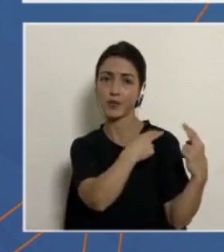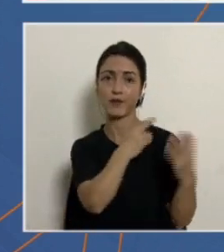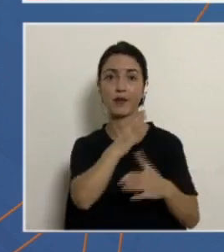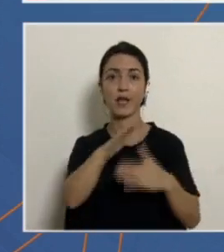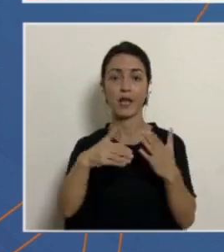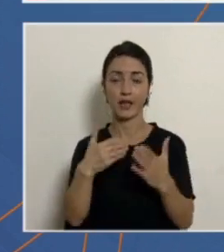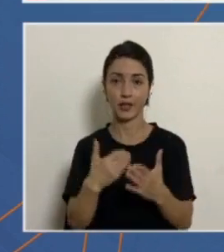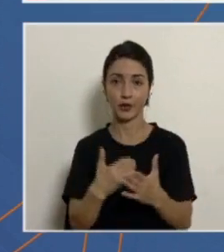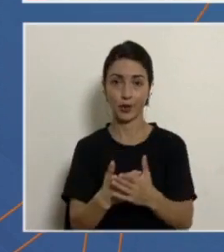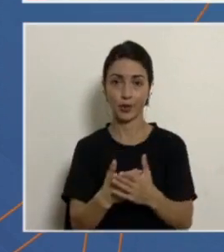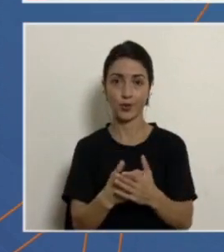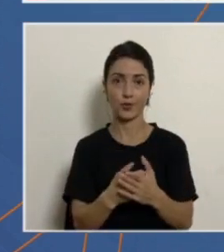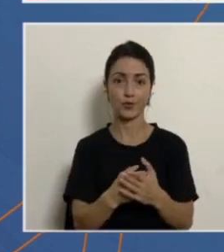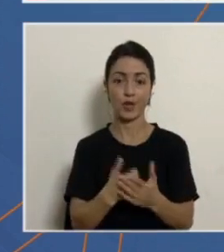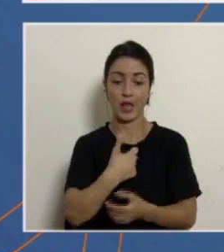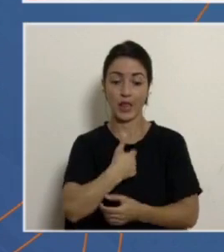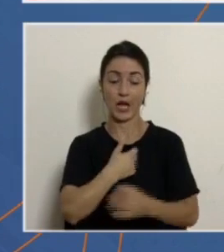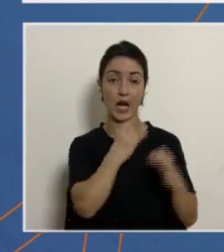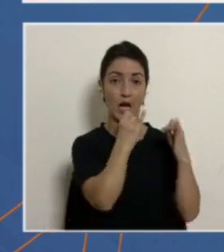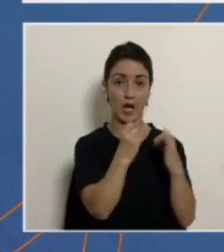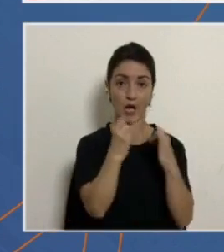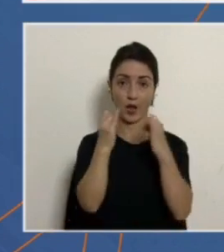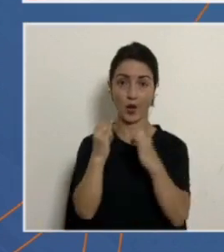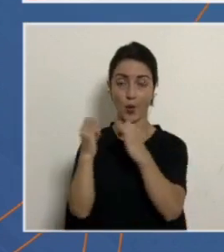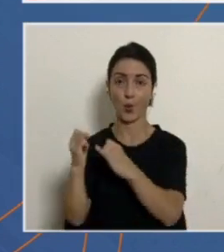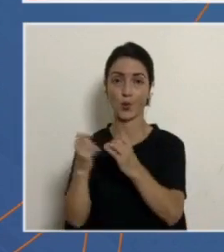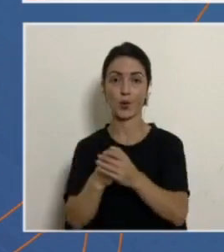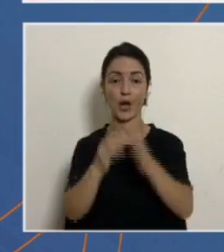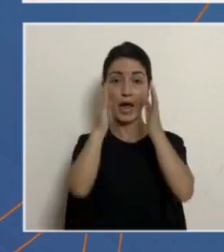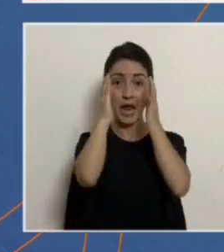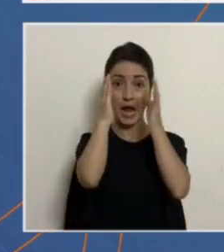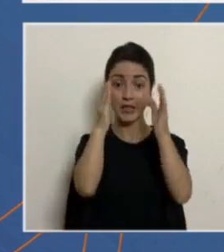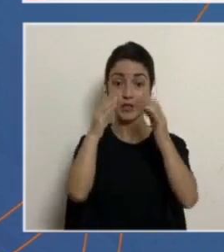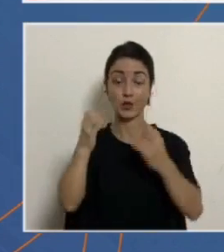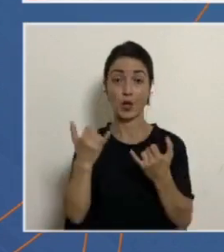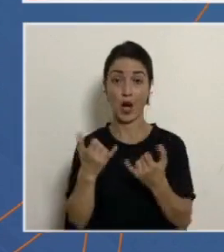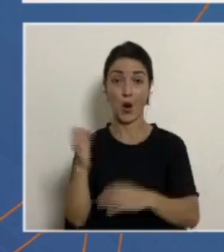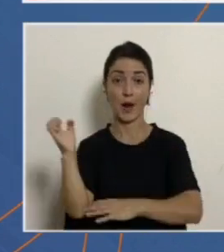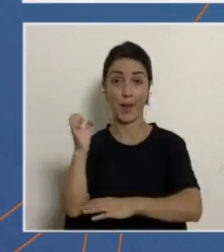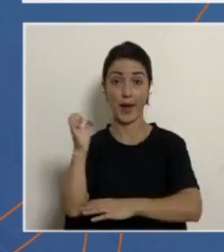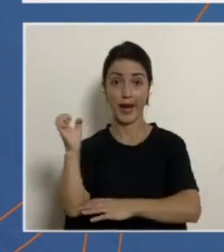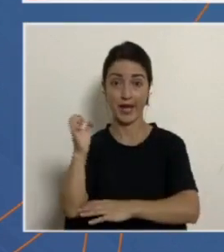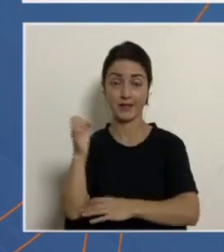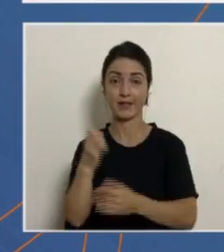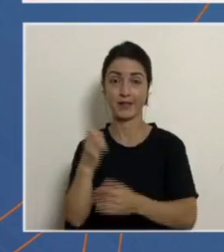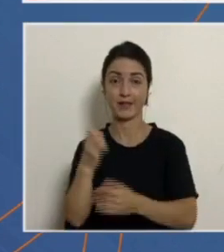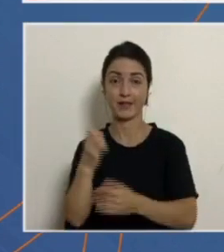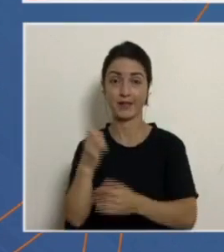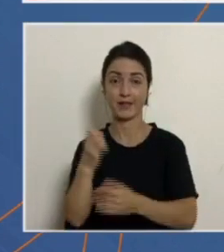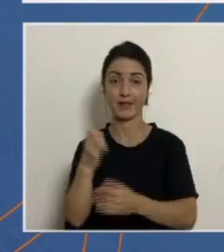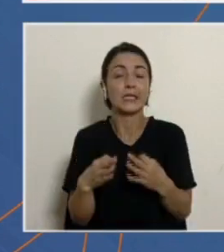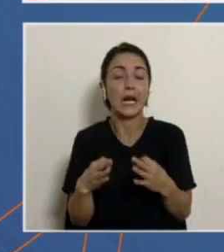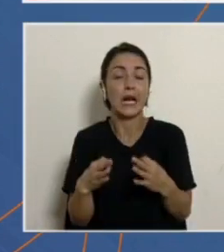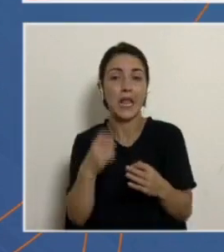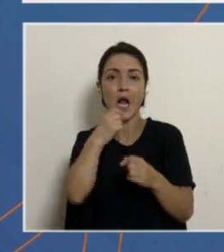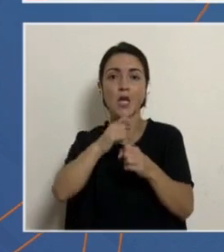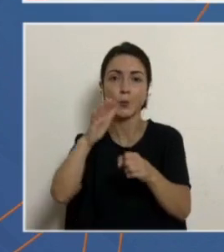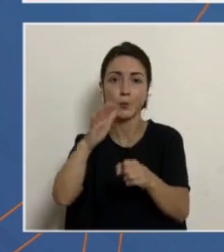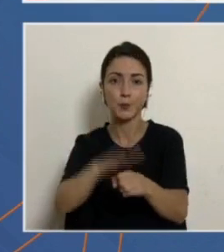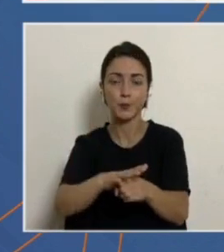y de todas, de cada uno de nosotros, en el marco de la atención de esta emergencia, para tratar de